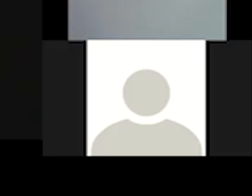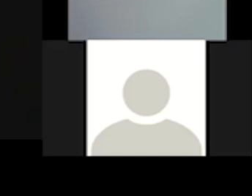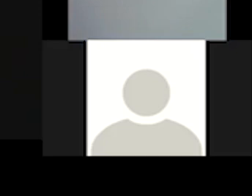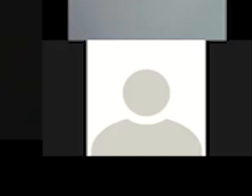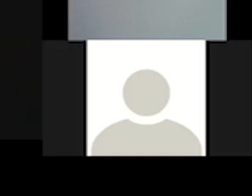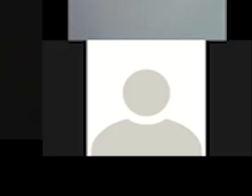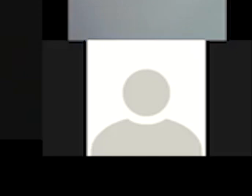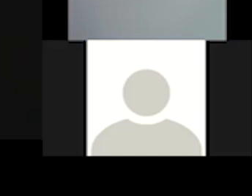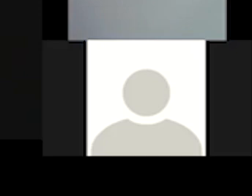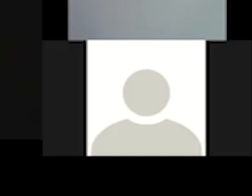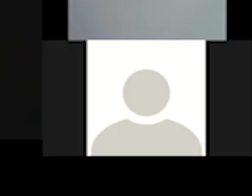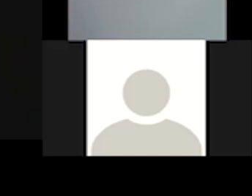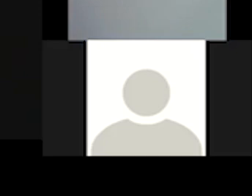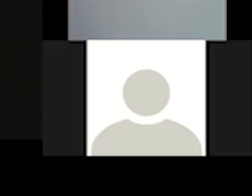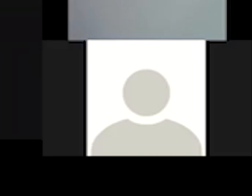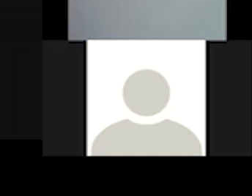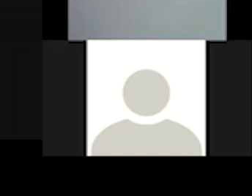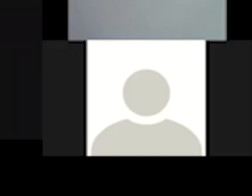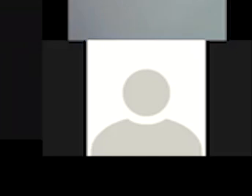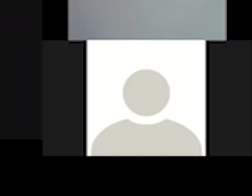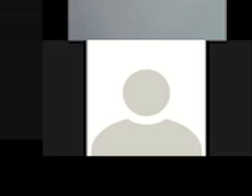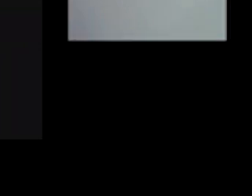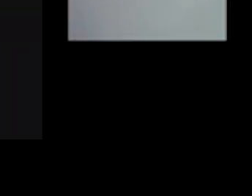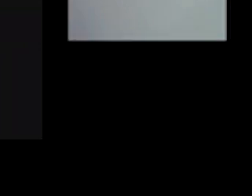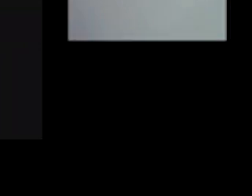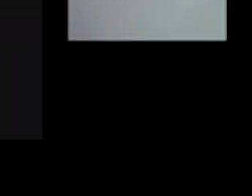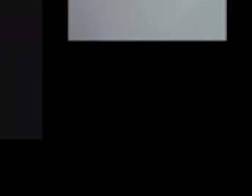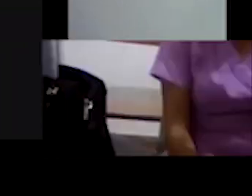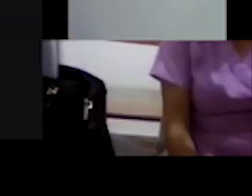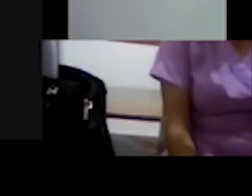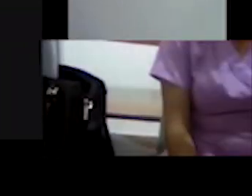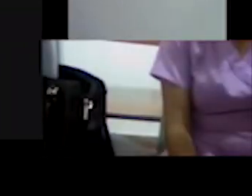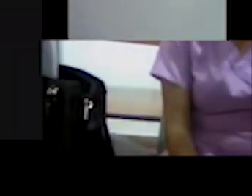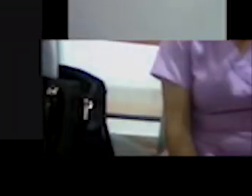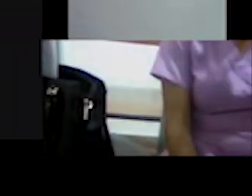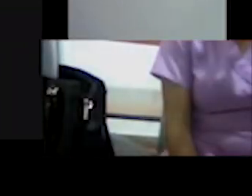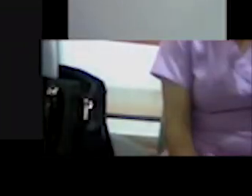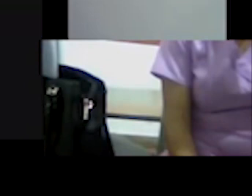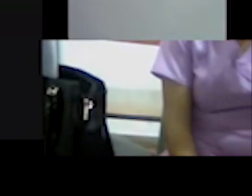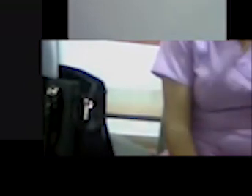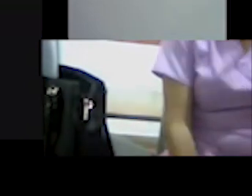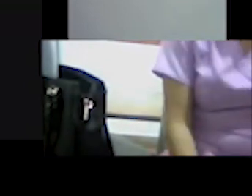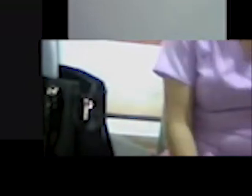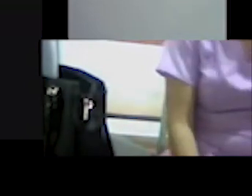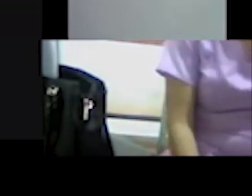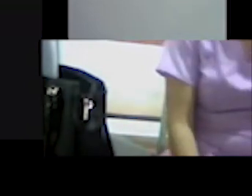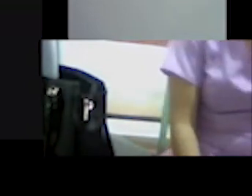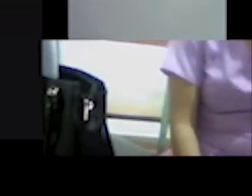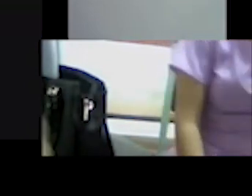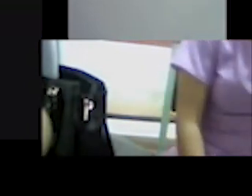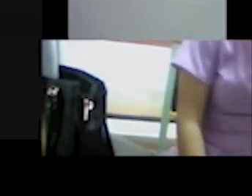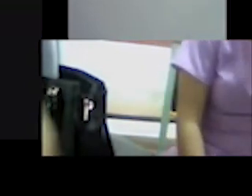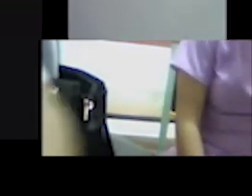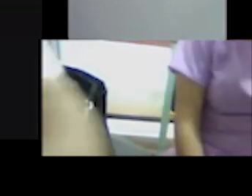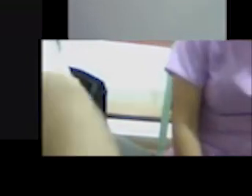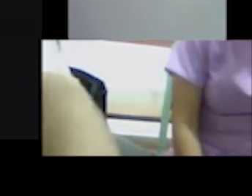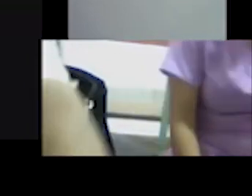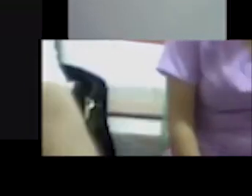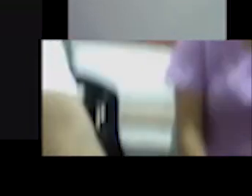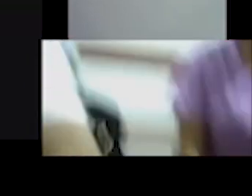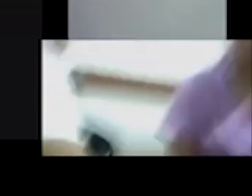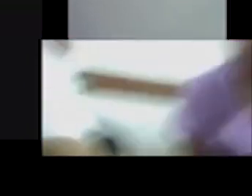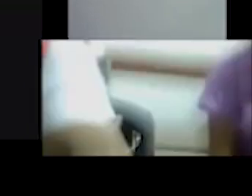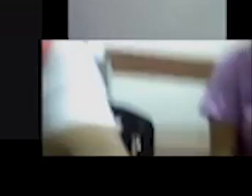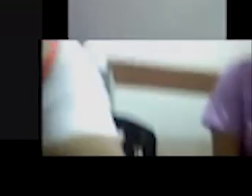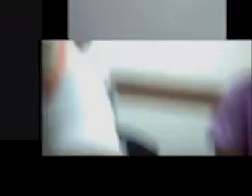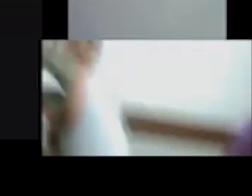en menores de 60 años. Debe realizarse no más de 10 segundos. Va a producir una